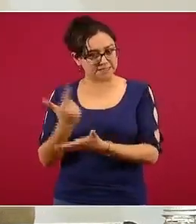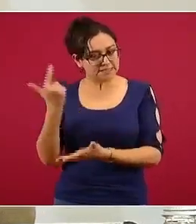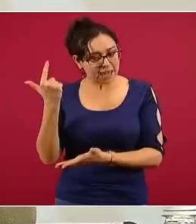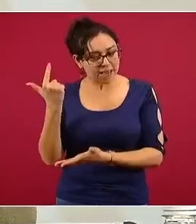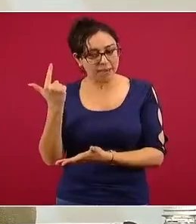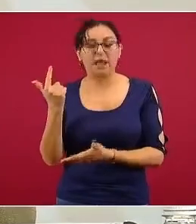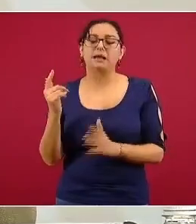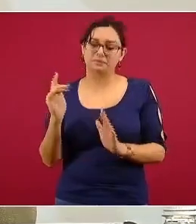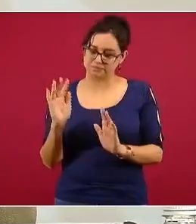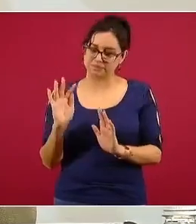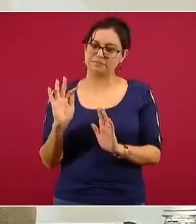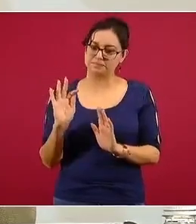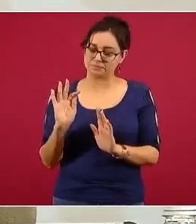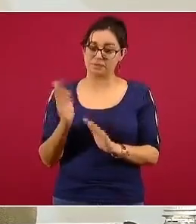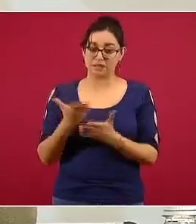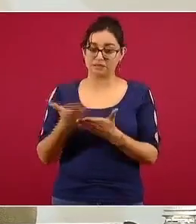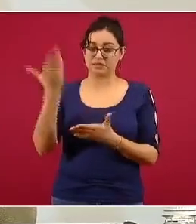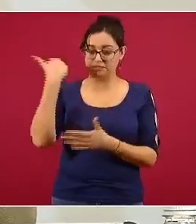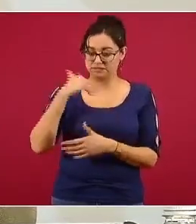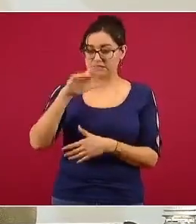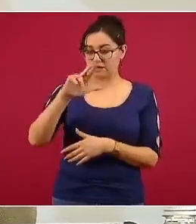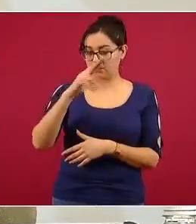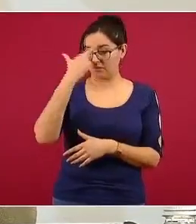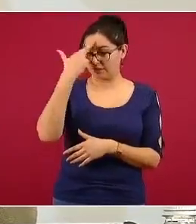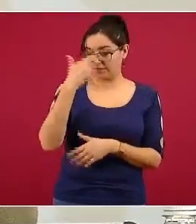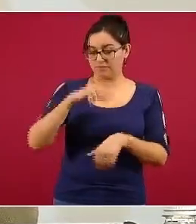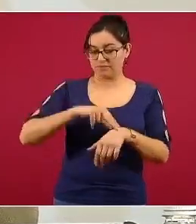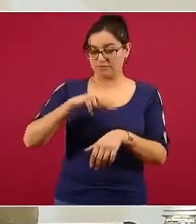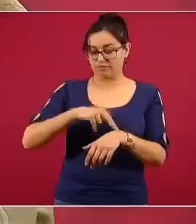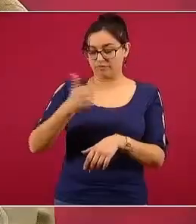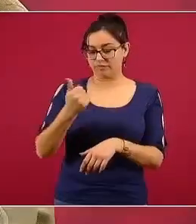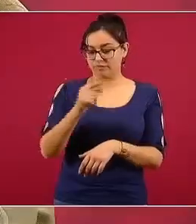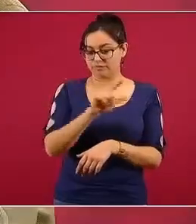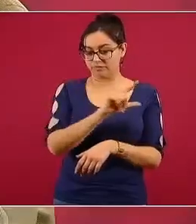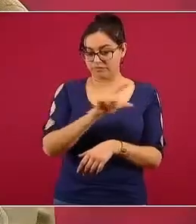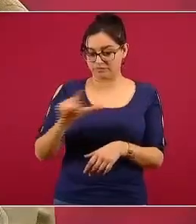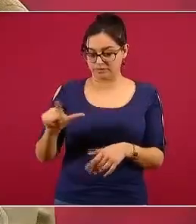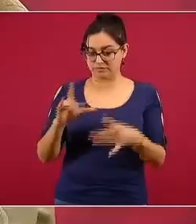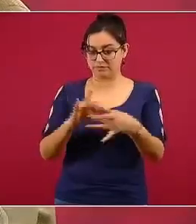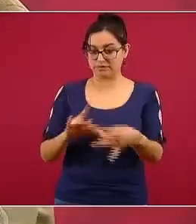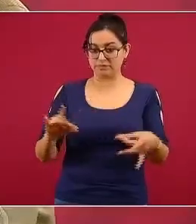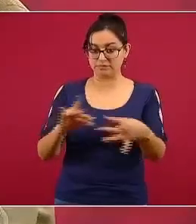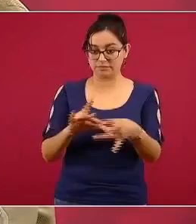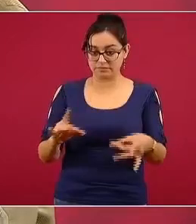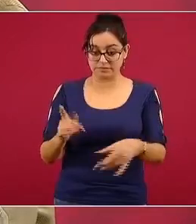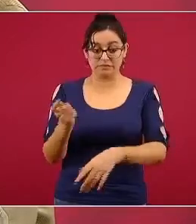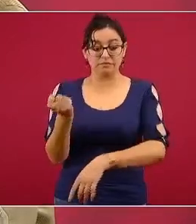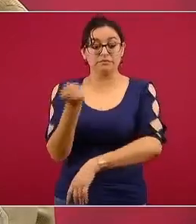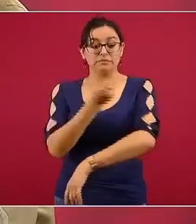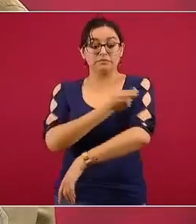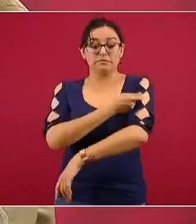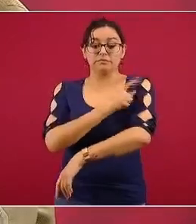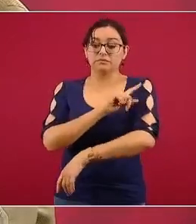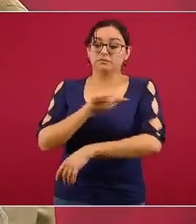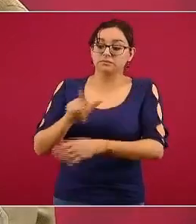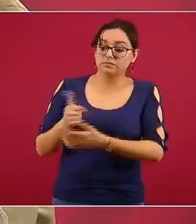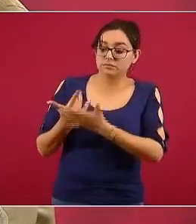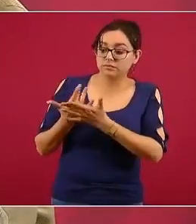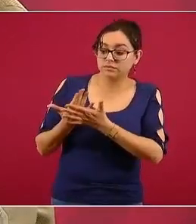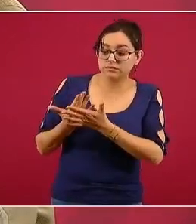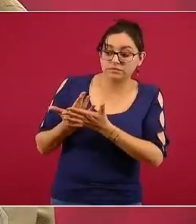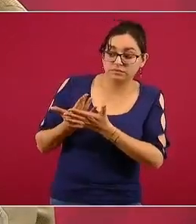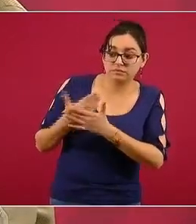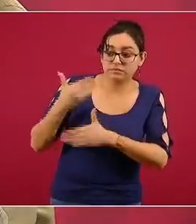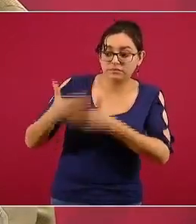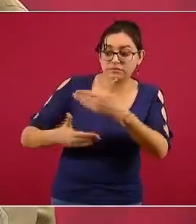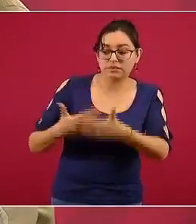si recuerdan cuando el doctor López-Gatell presentó un poco la estrategia de este periodo post de observación. Para muchas vacunas a veces